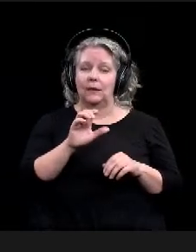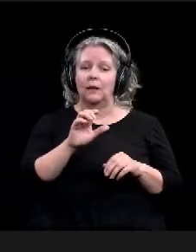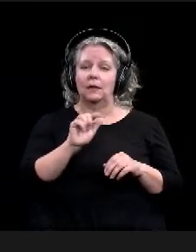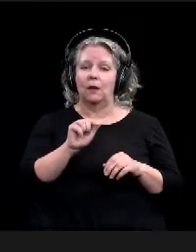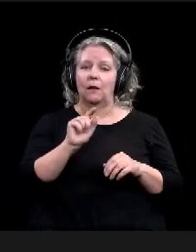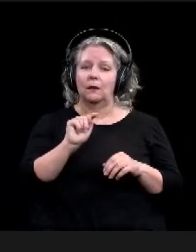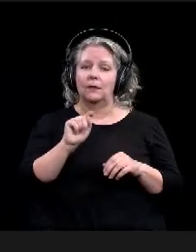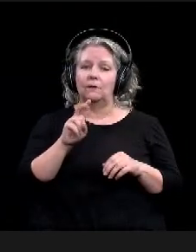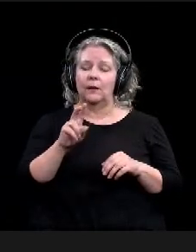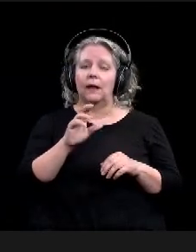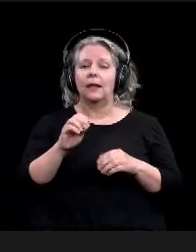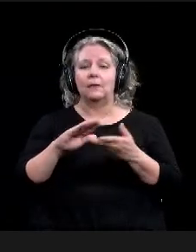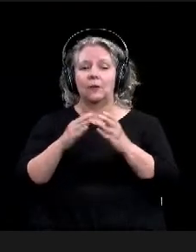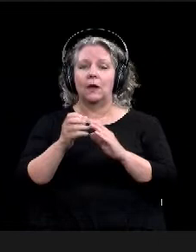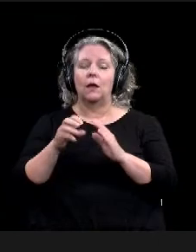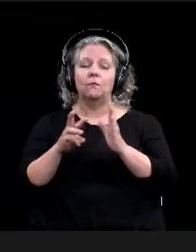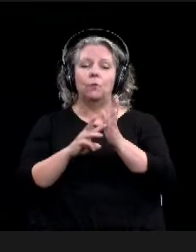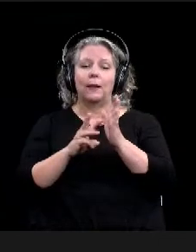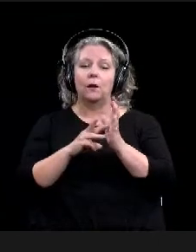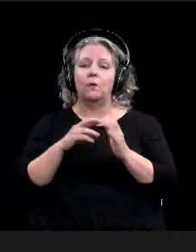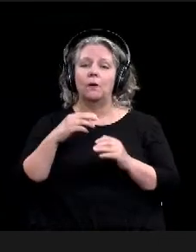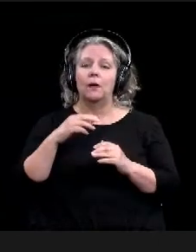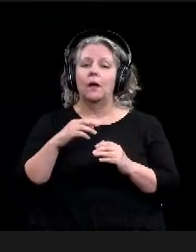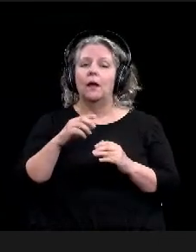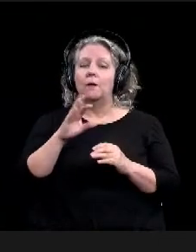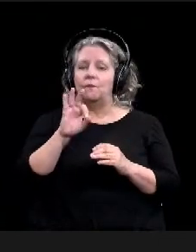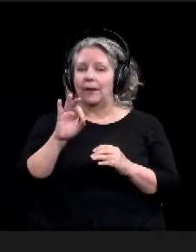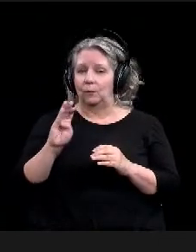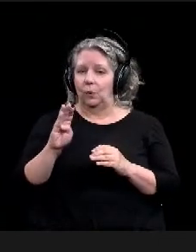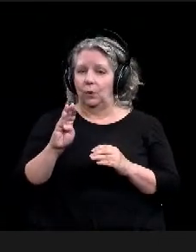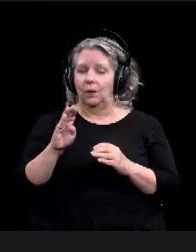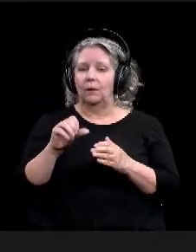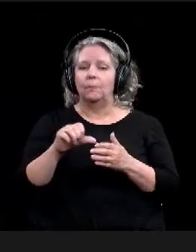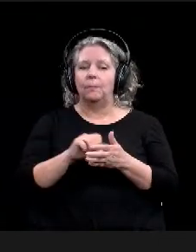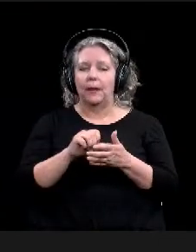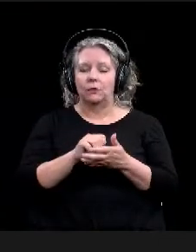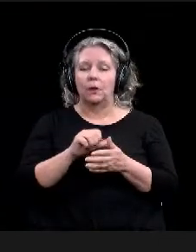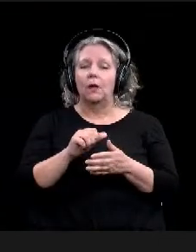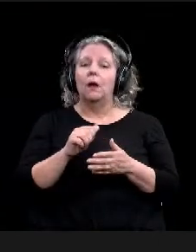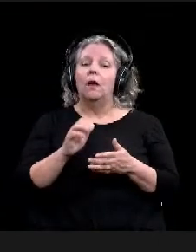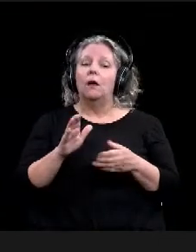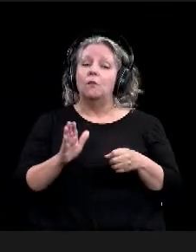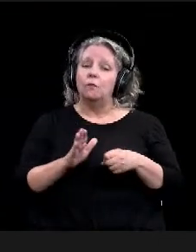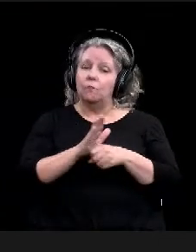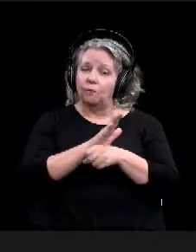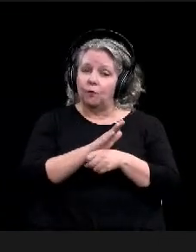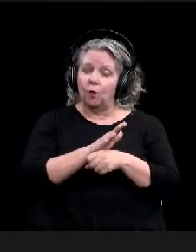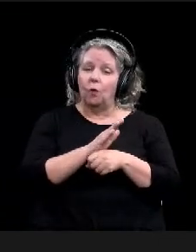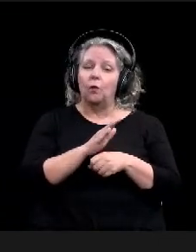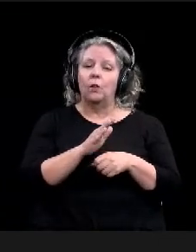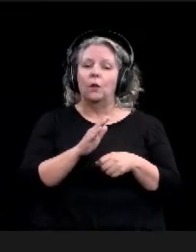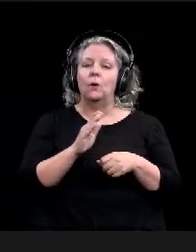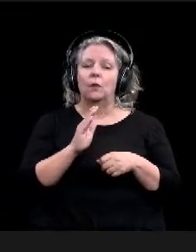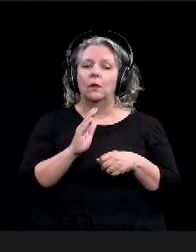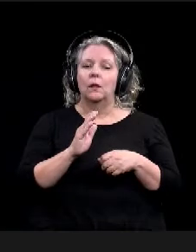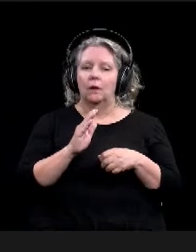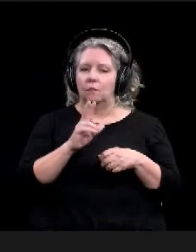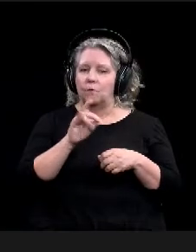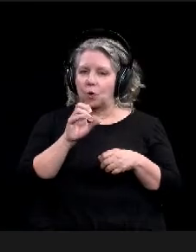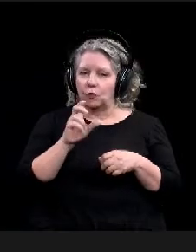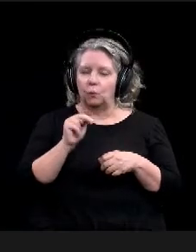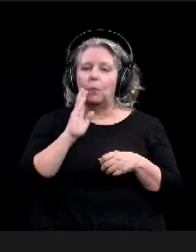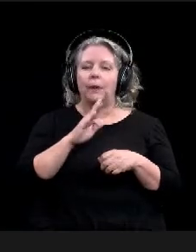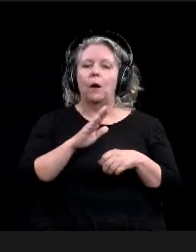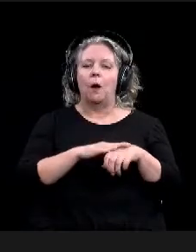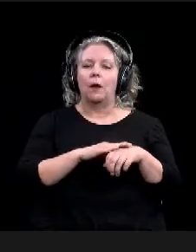facebook la presión de estar de bazar en el aire en el a las cuatro y media de en español